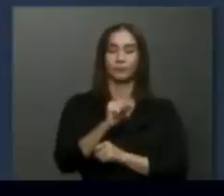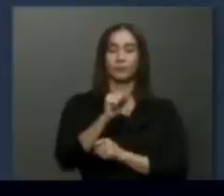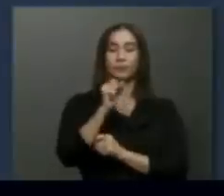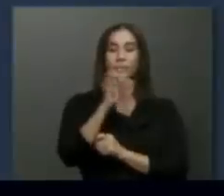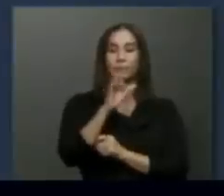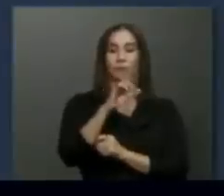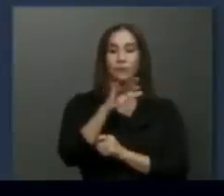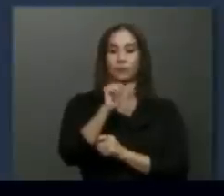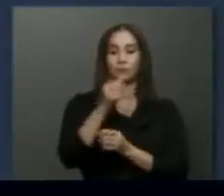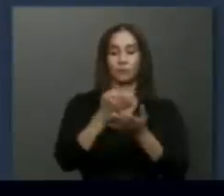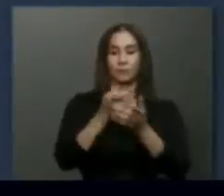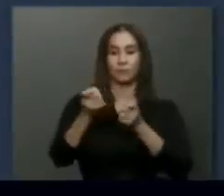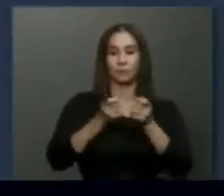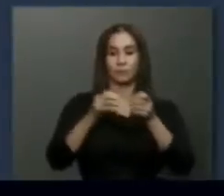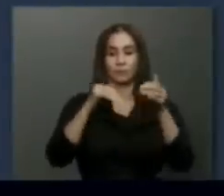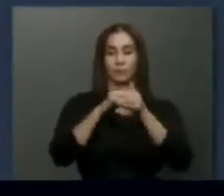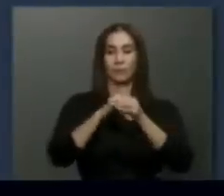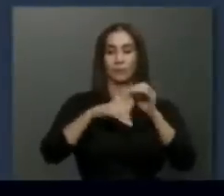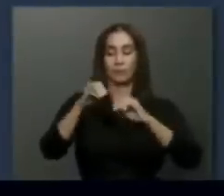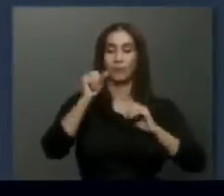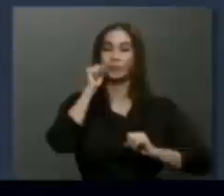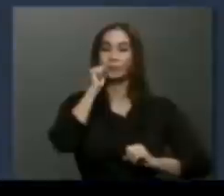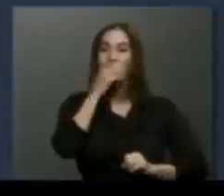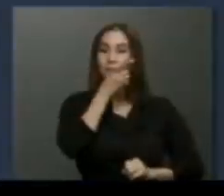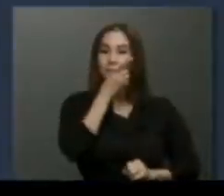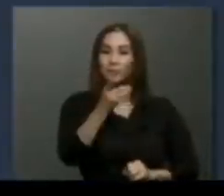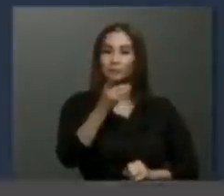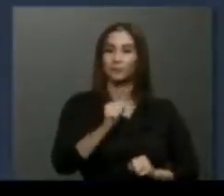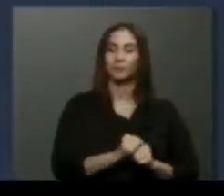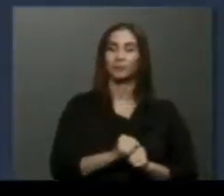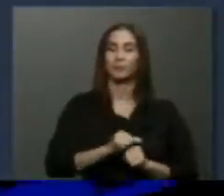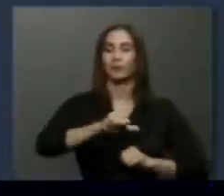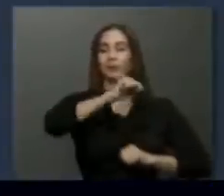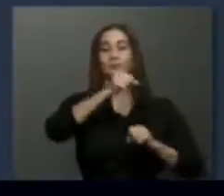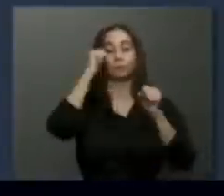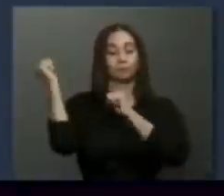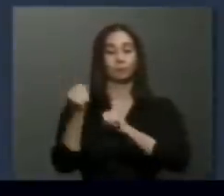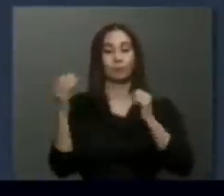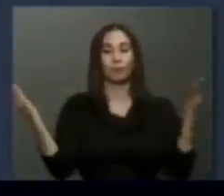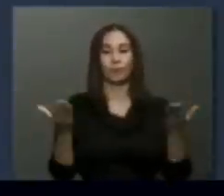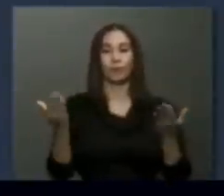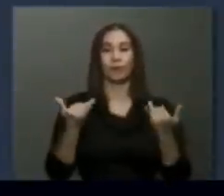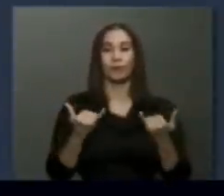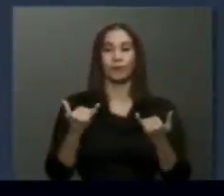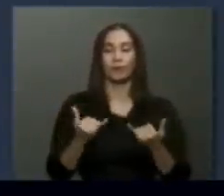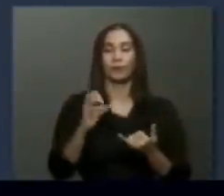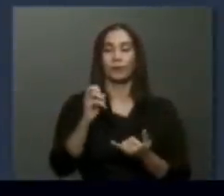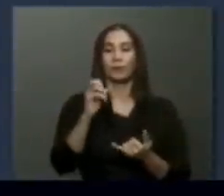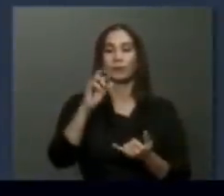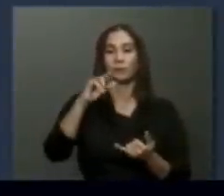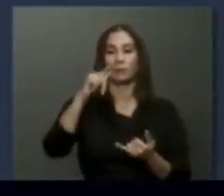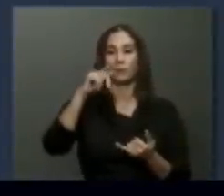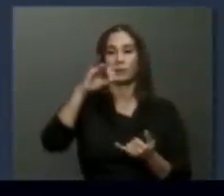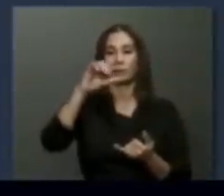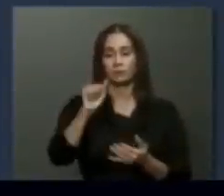Sócrates Díaz, administrador del Merca de Santo Domingo, y los alcaldes que están aquí presentes: Cristian